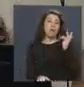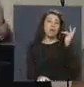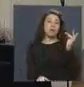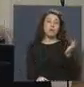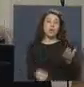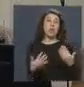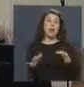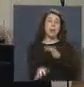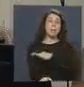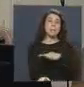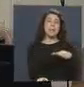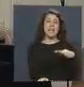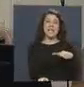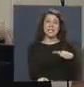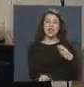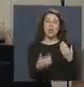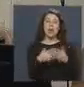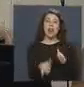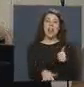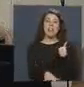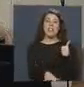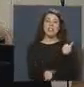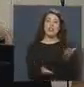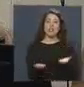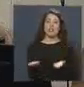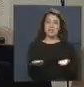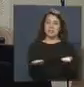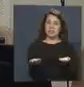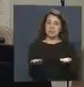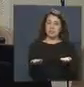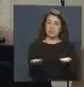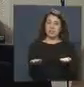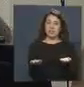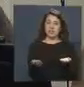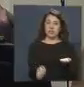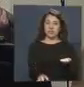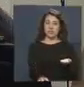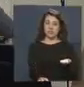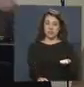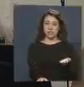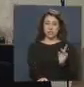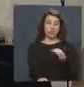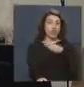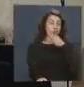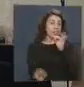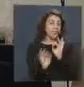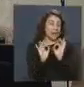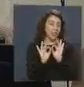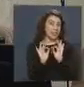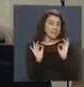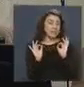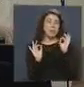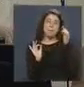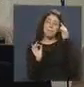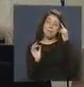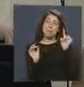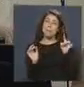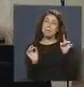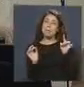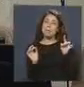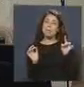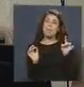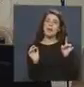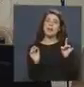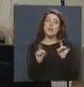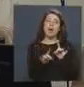cualquier ministro, como la de cualquier director de servicio. No estoy aludiendo a nada especial, pero lo que quiero decir es que